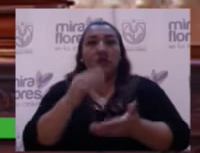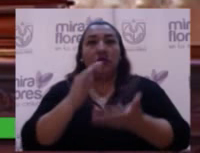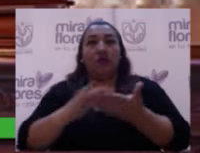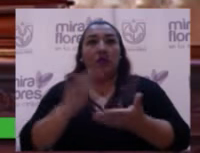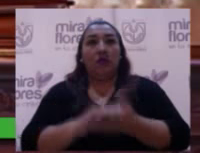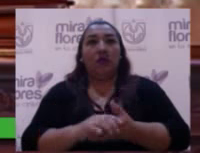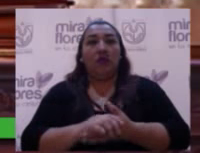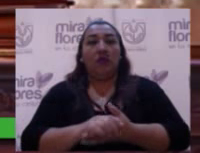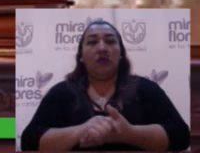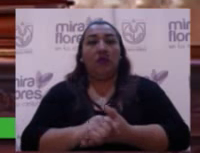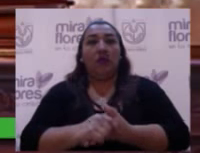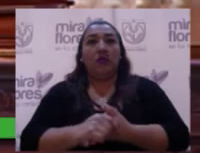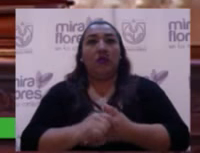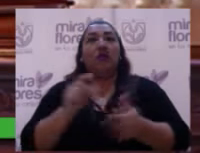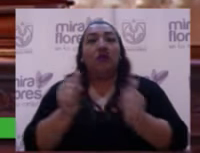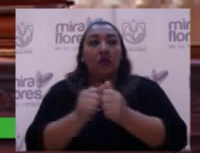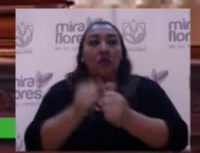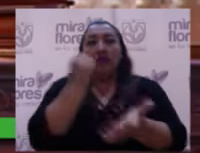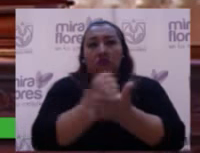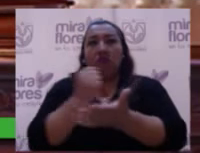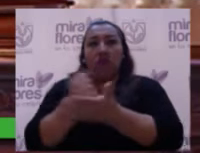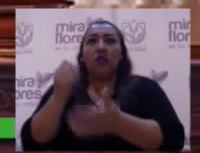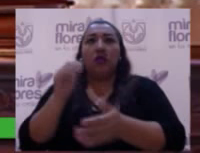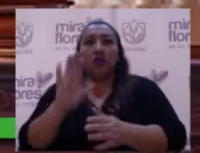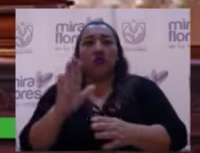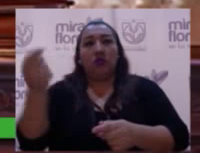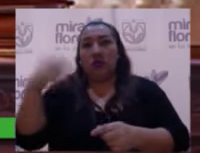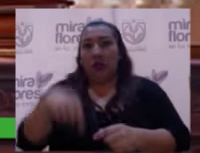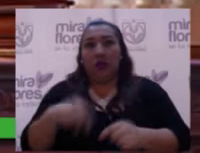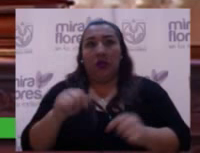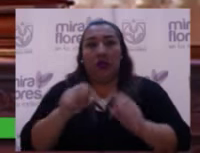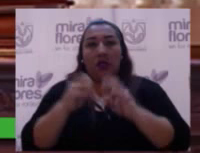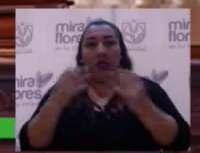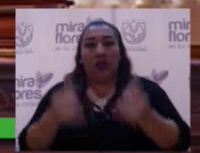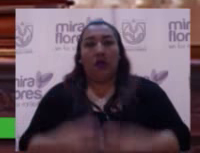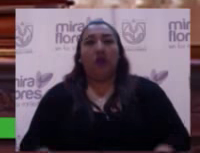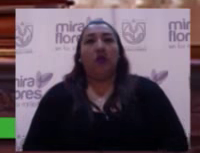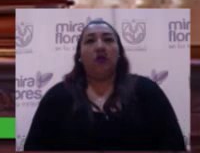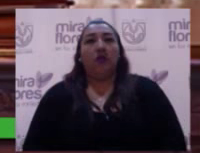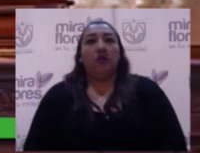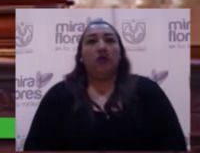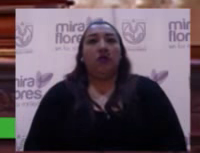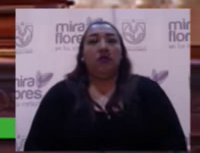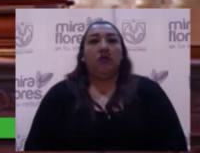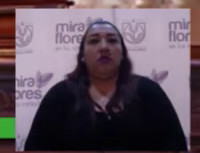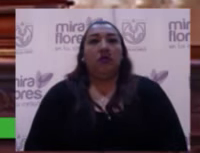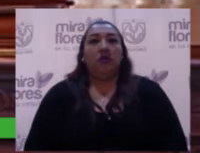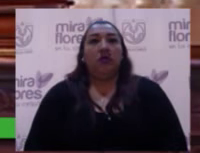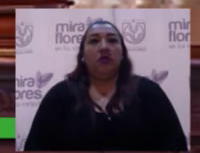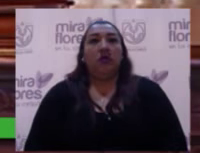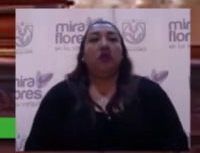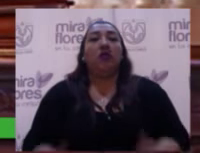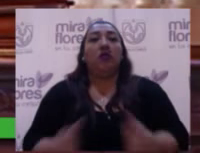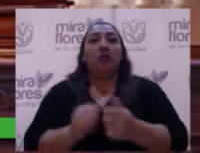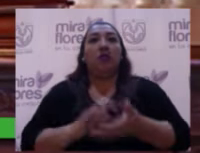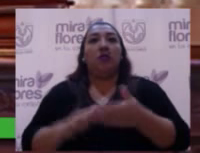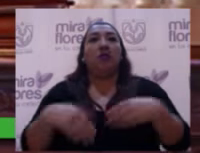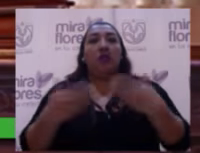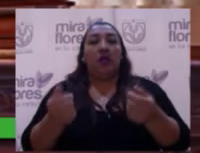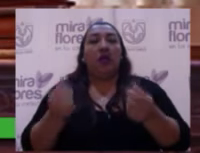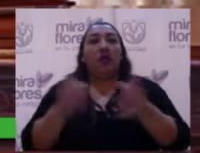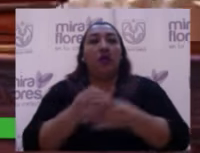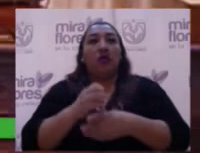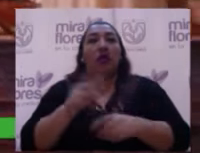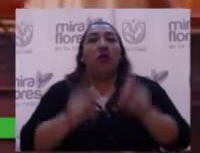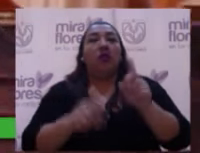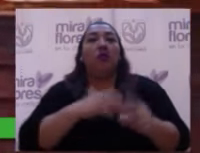licencia, se convalidaría su ausencia el día de hoy, ¿no? Con una licencia dada por el Consejo.